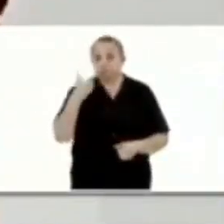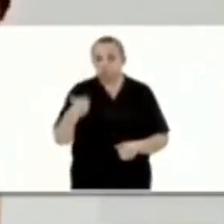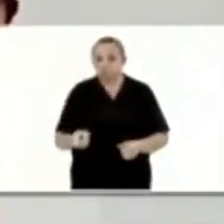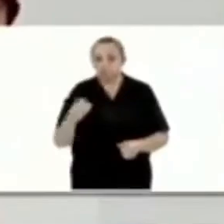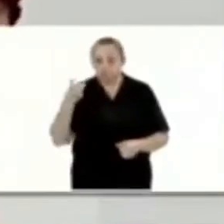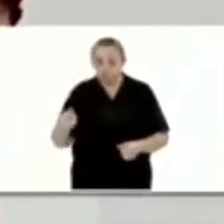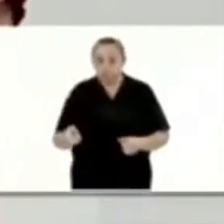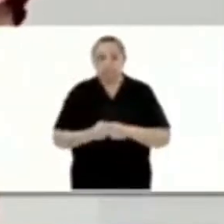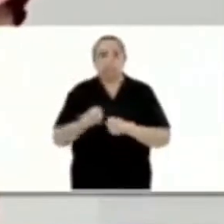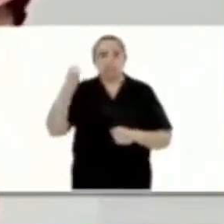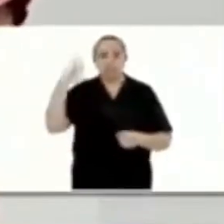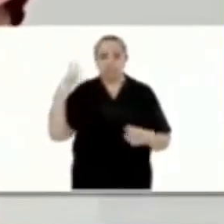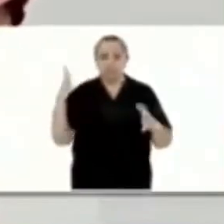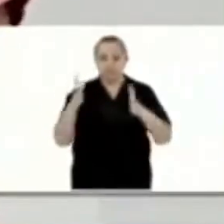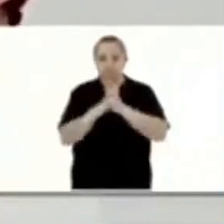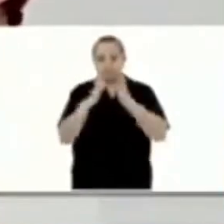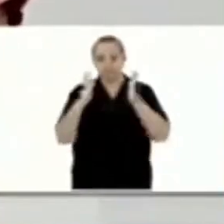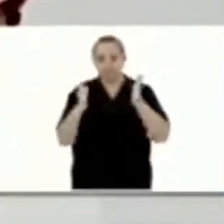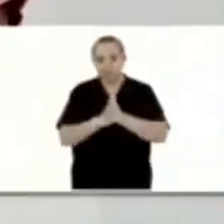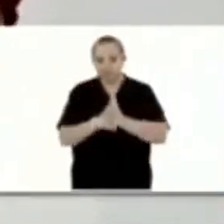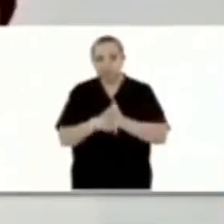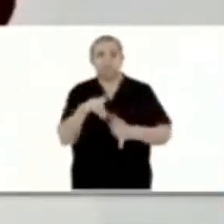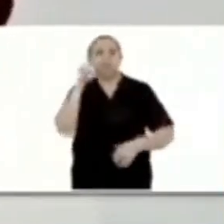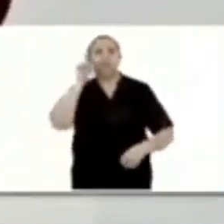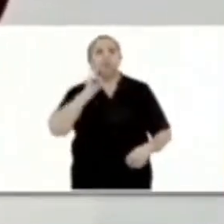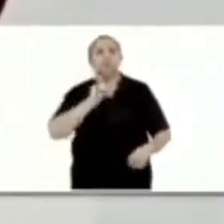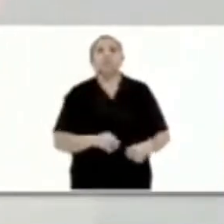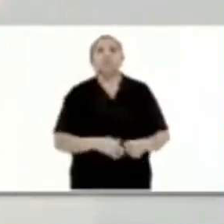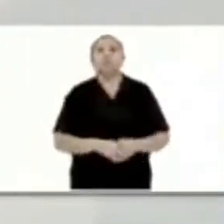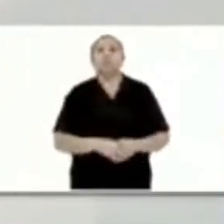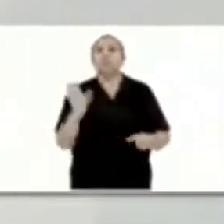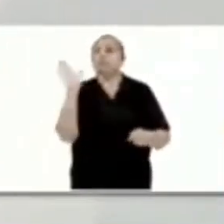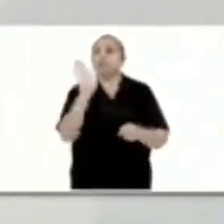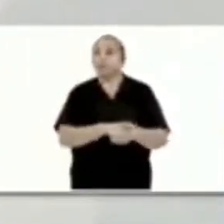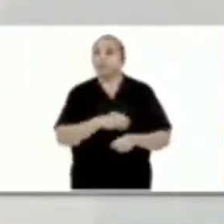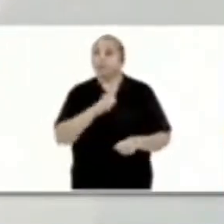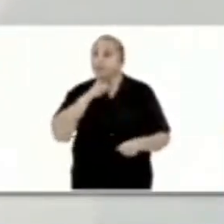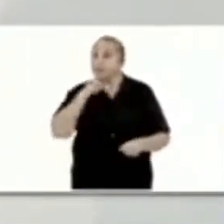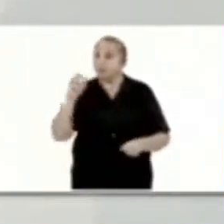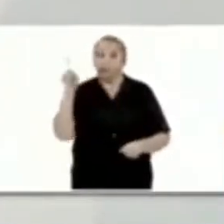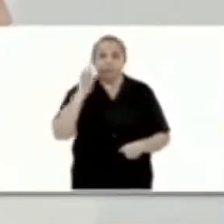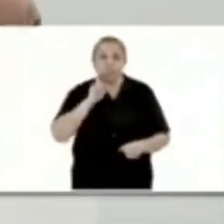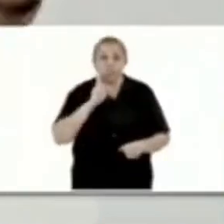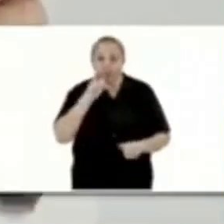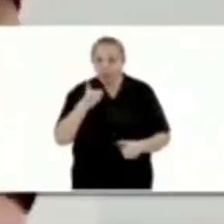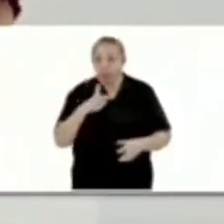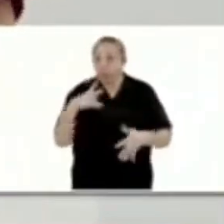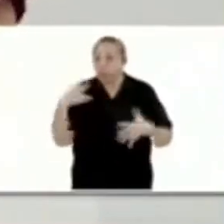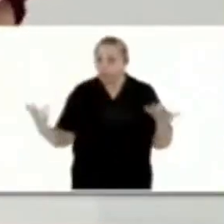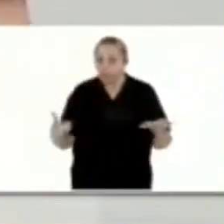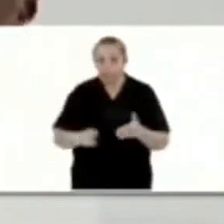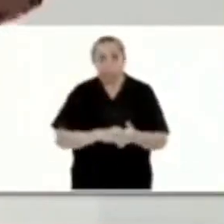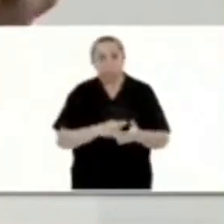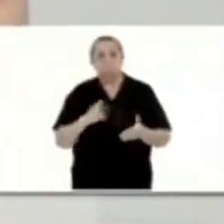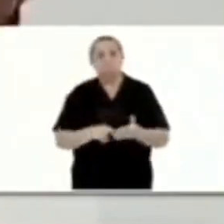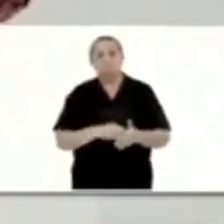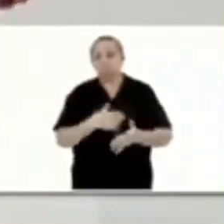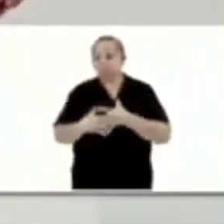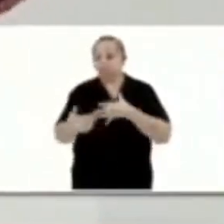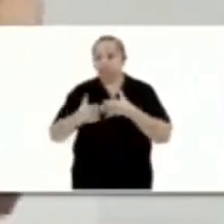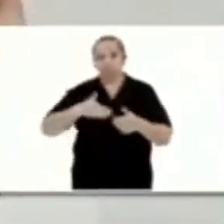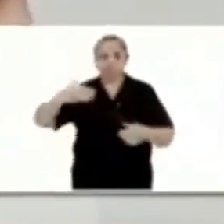en este foro de participación de la mujer. Porque si las mujeres vamos a repetir el